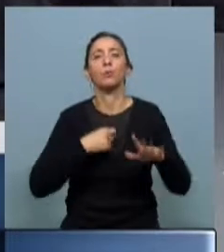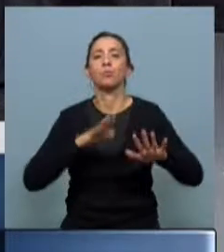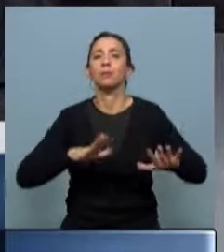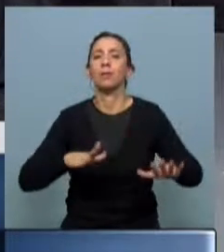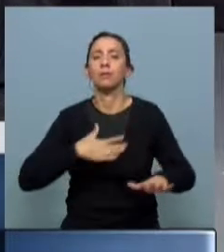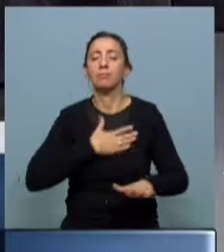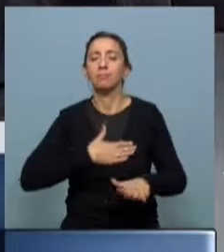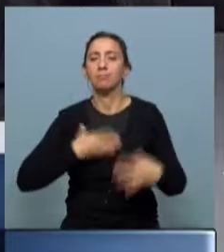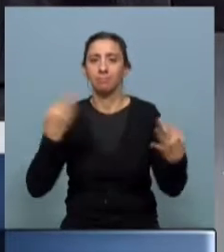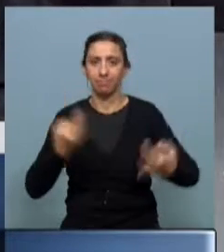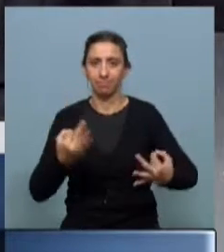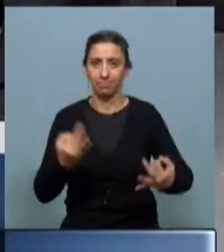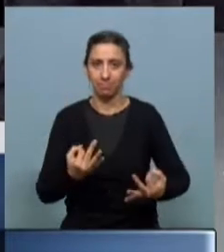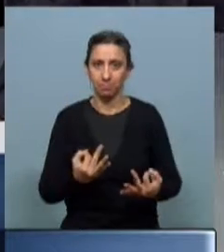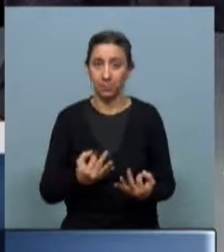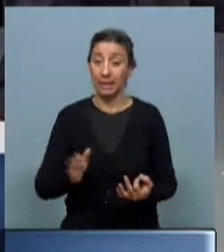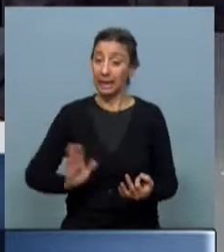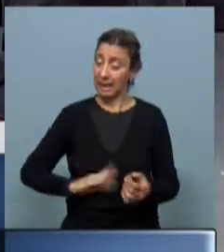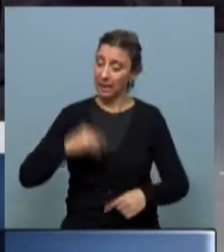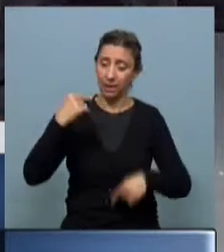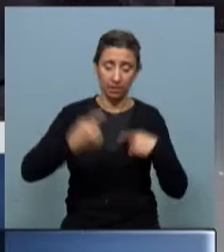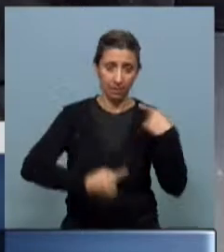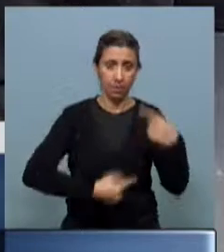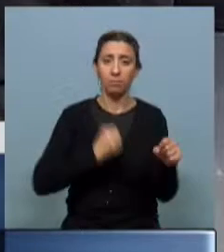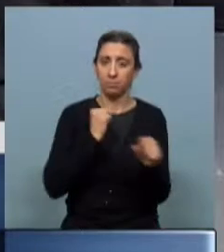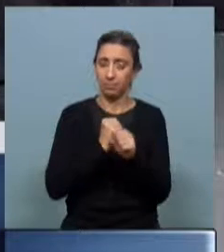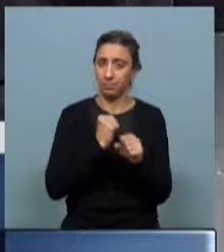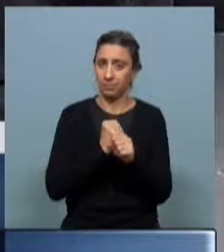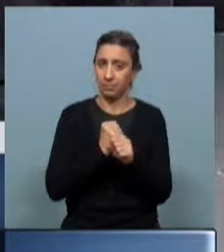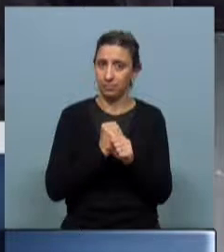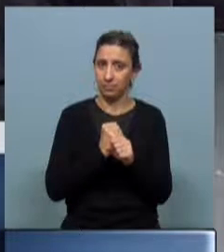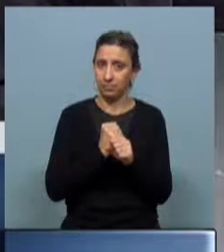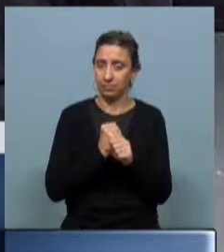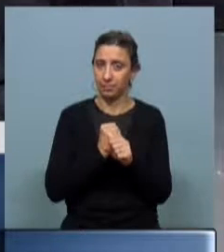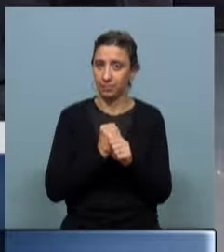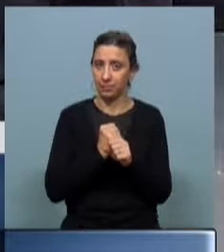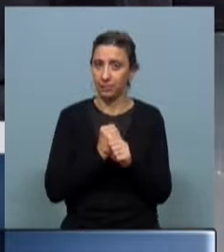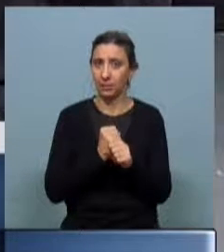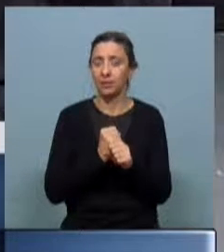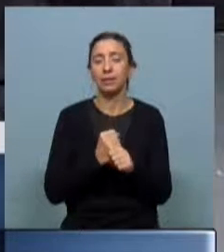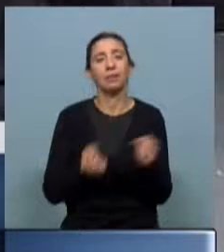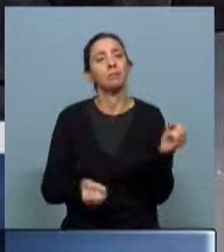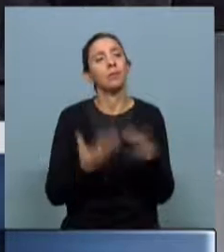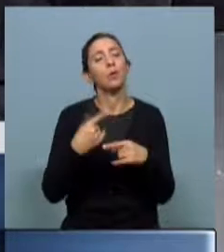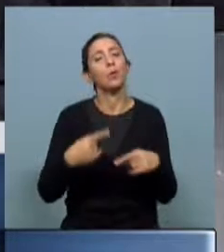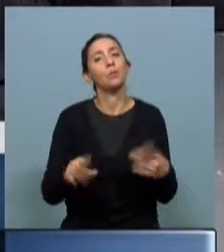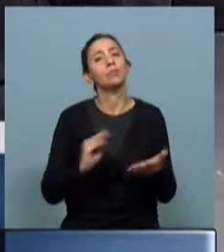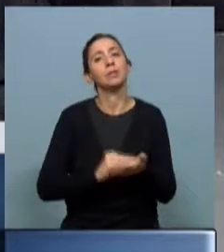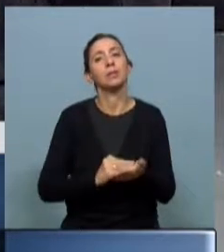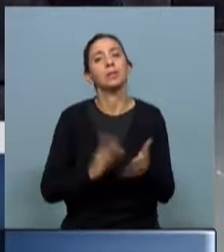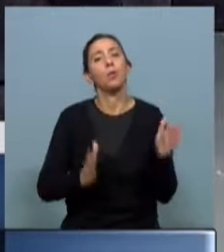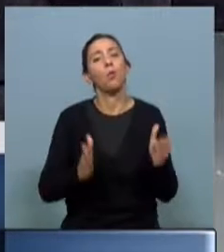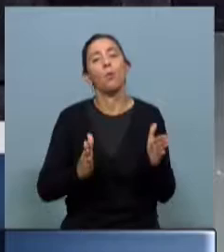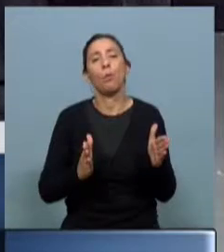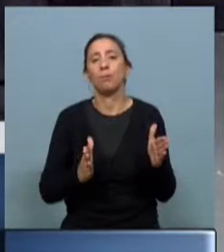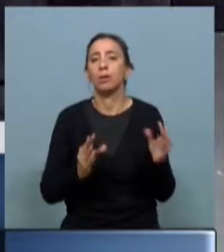que es muy gratificante y dan ganas de seguir trabajando y generando más de esto que es la robótica, el compañerismo